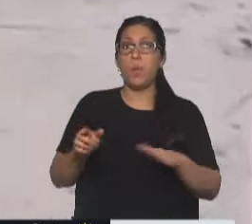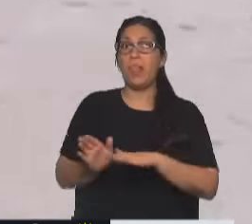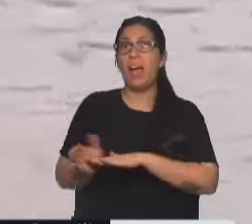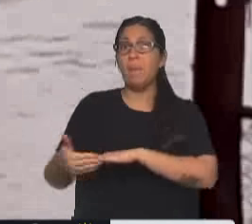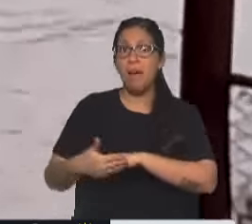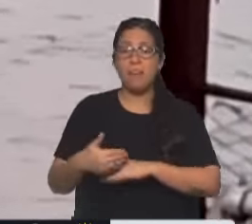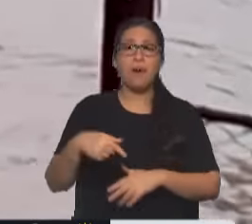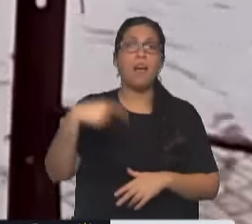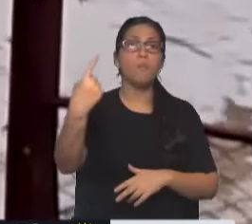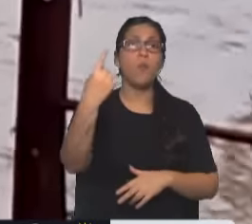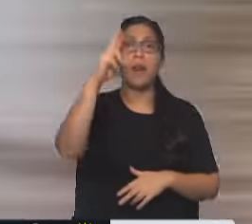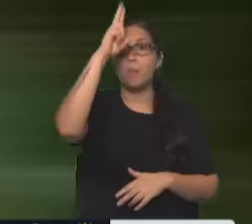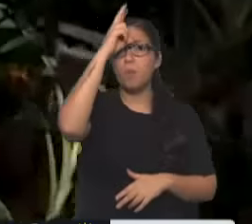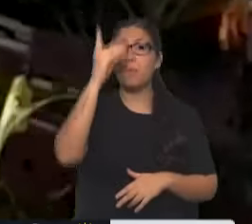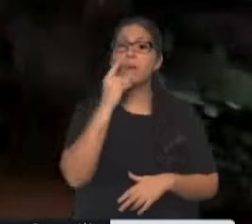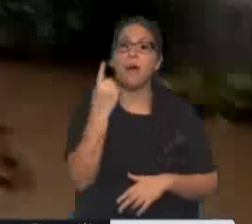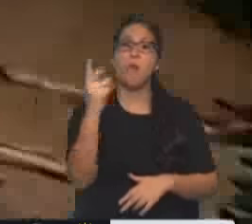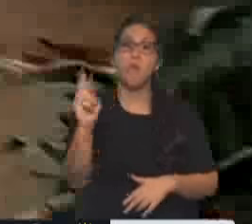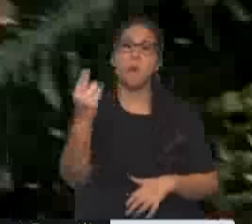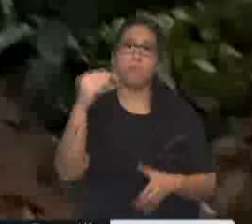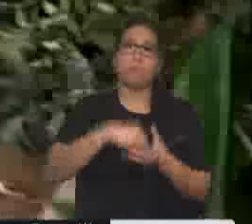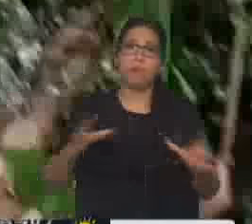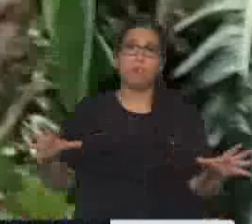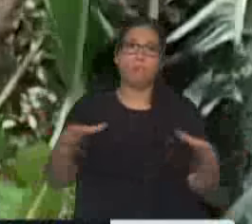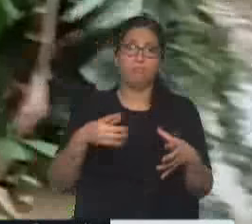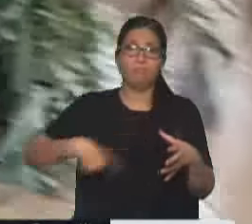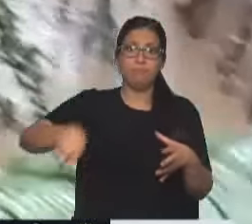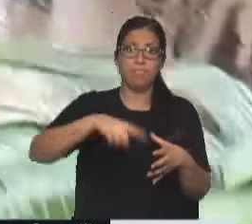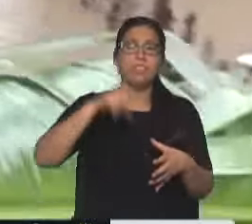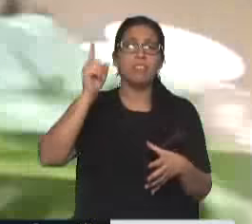y una en República Dominicana. Hay, además,